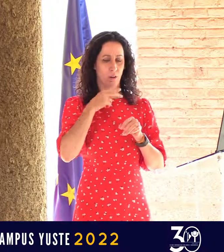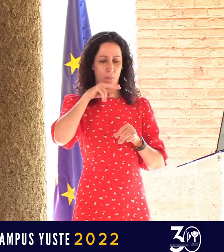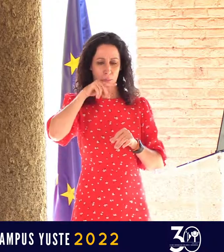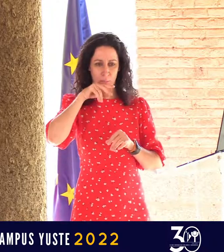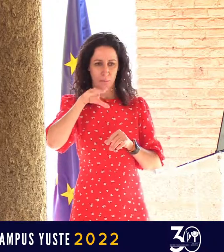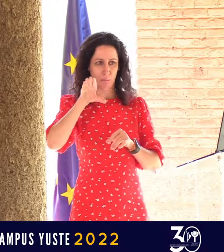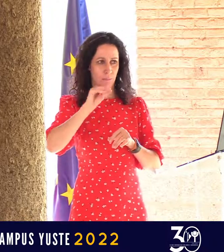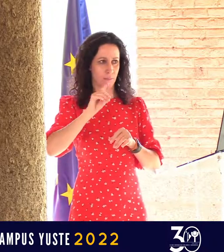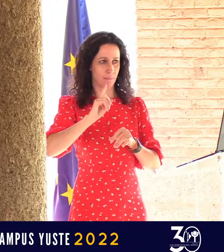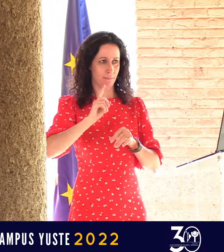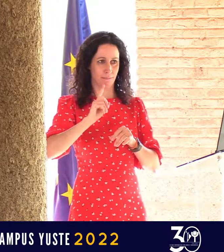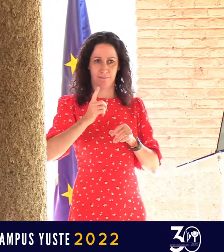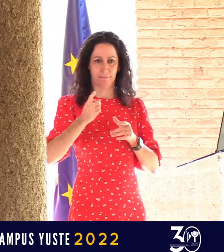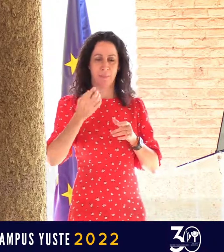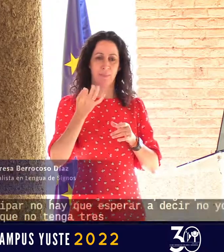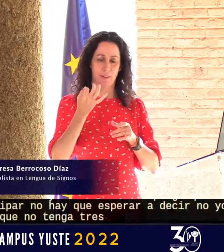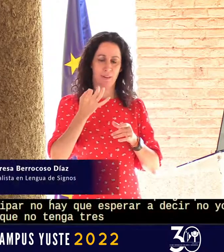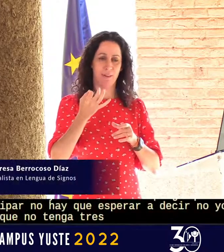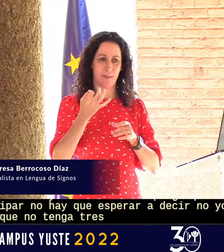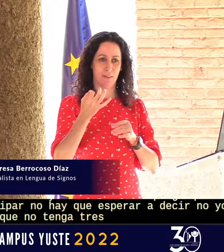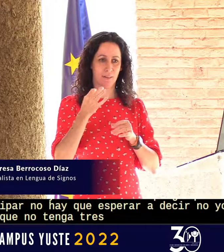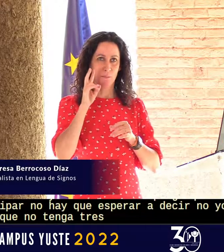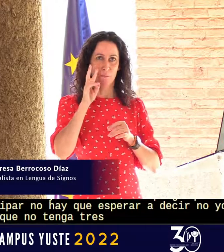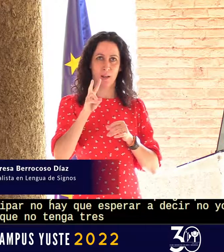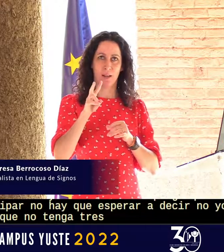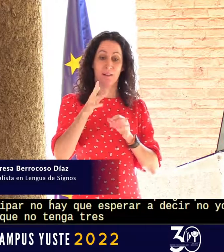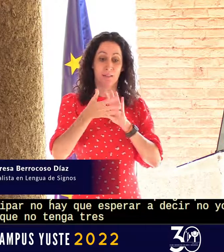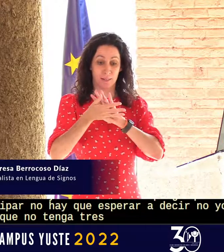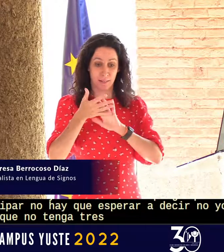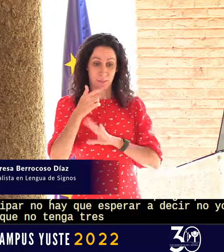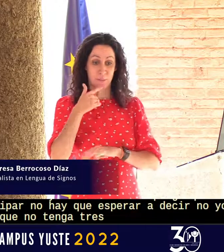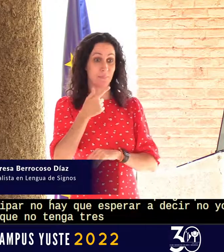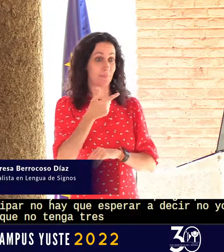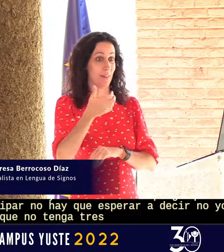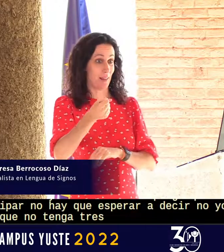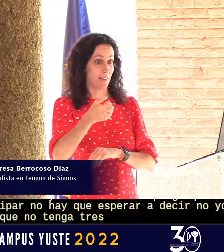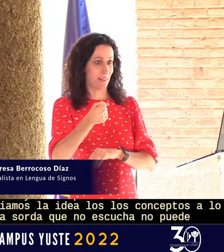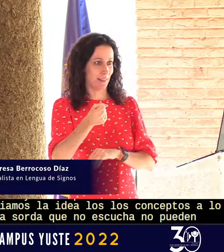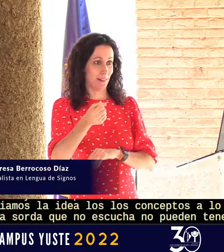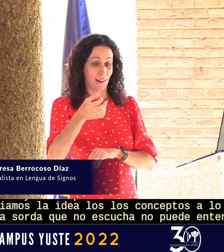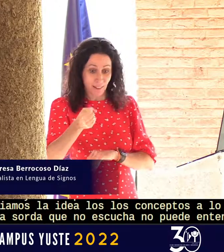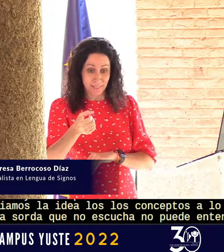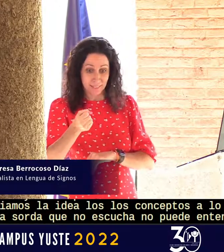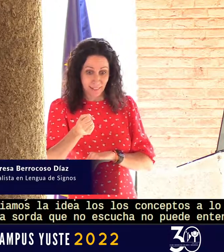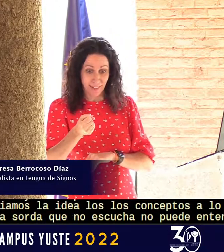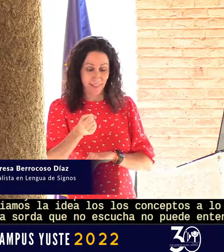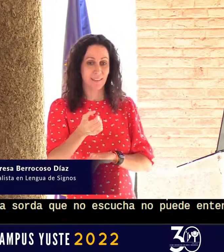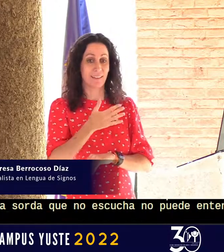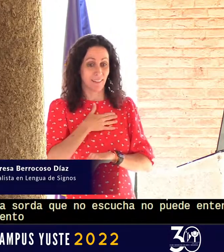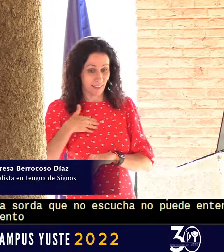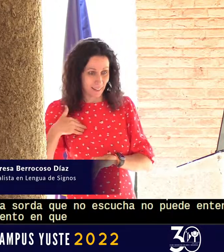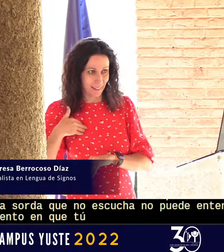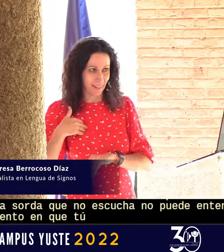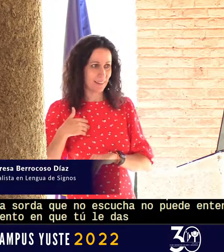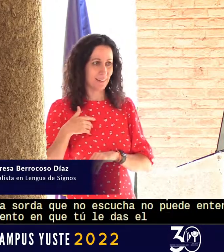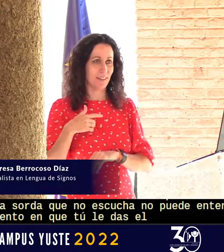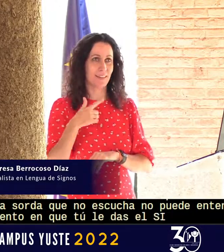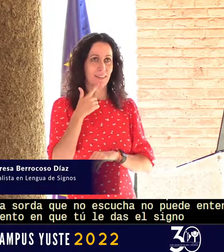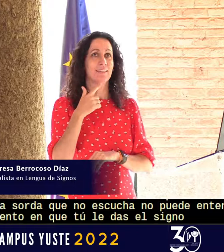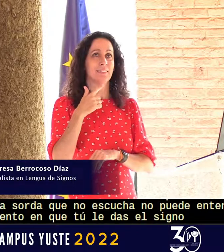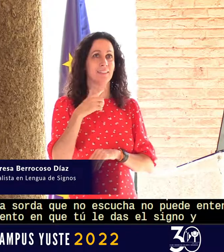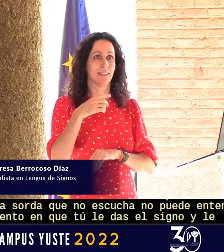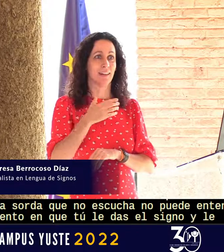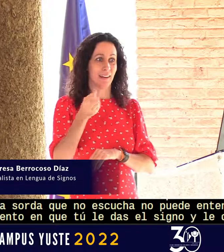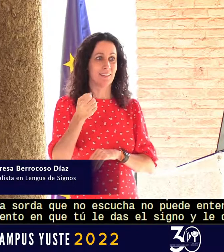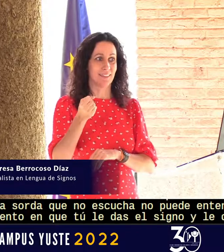los y los conceptos a lo que escuchamos una persona sorda Que no escucha no puede entender el concepto en el momento en que tú le das el signo